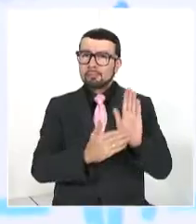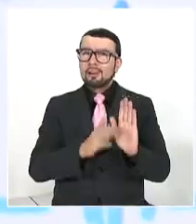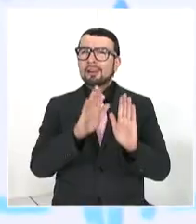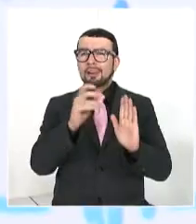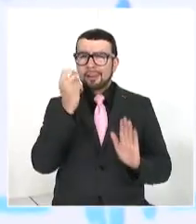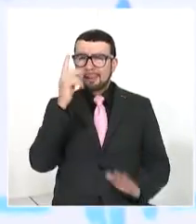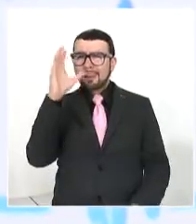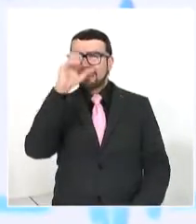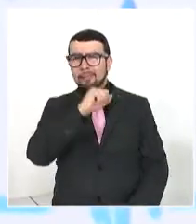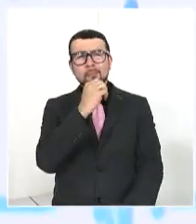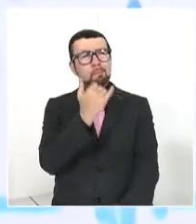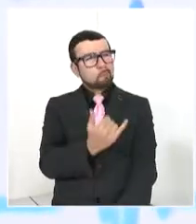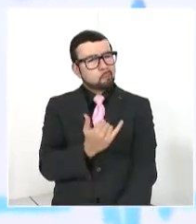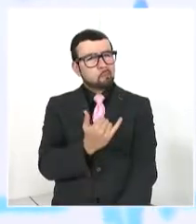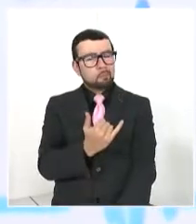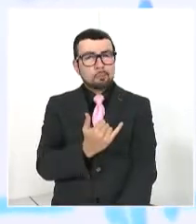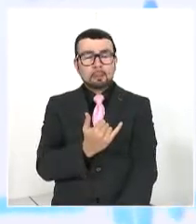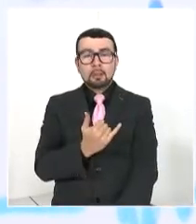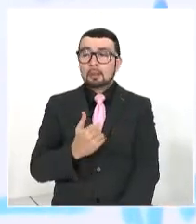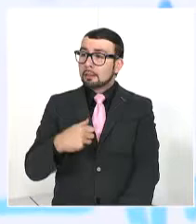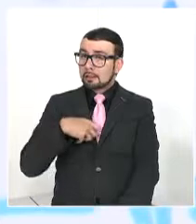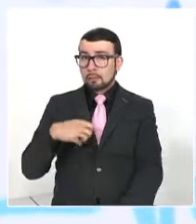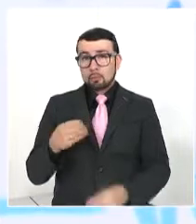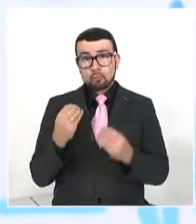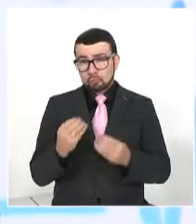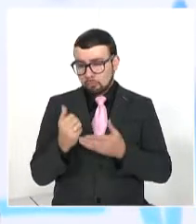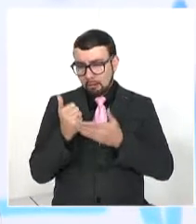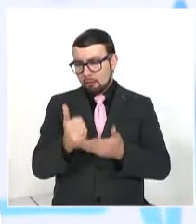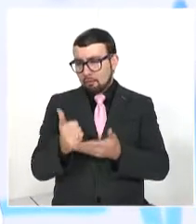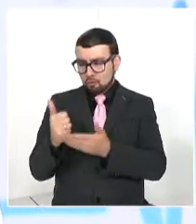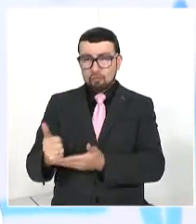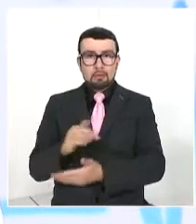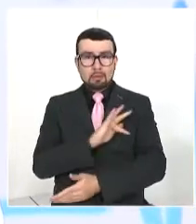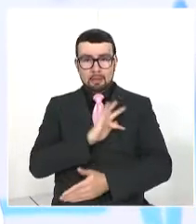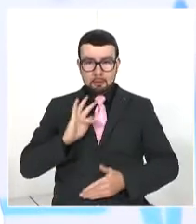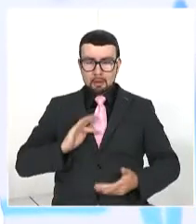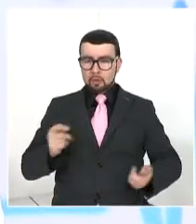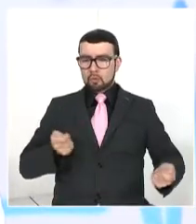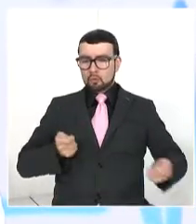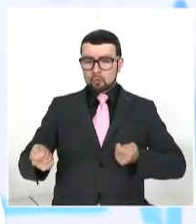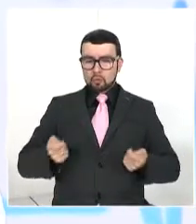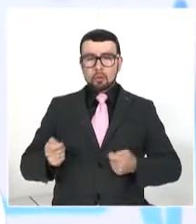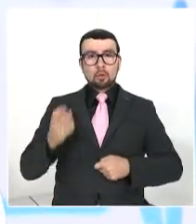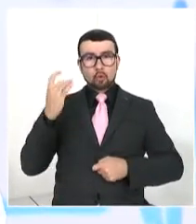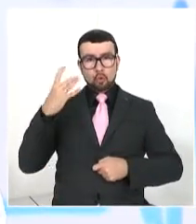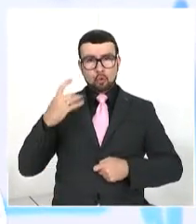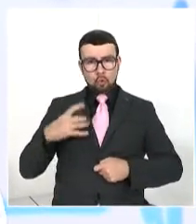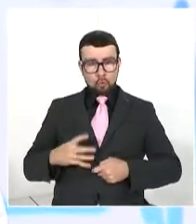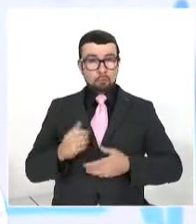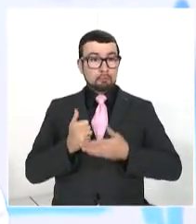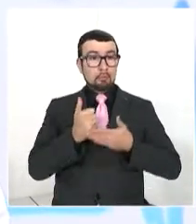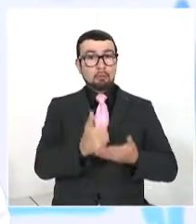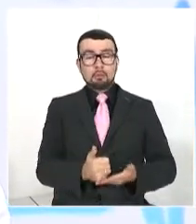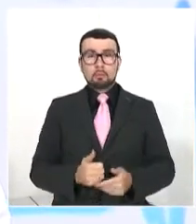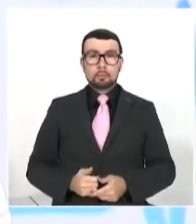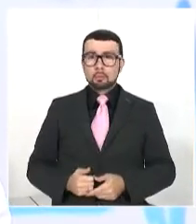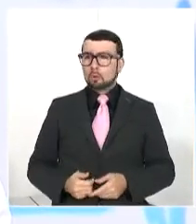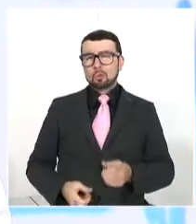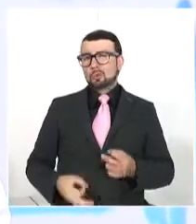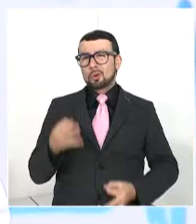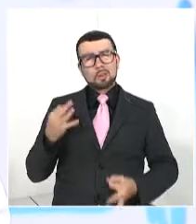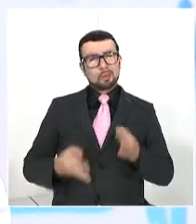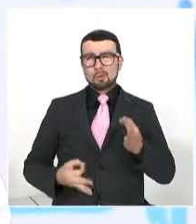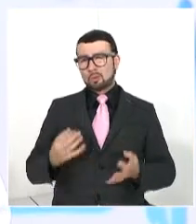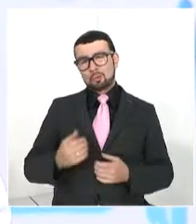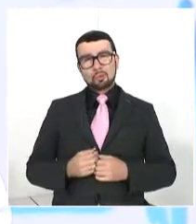entiendan que definitivamente tenemos muchas opciones terapéuticas en el manejo del dolor. No es justo, no es académico, no